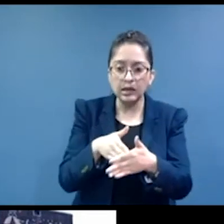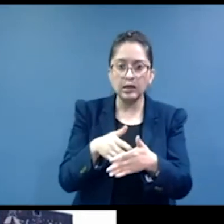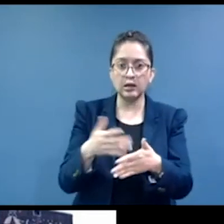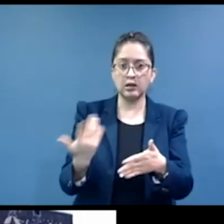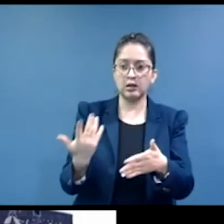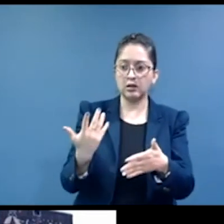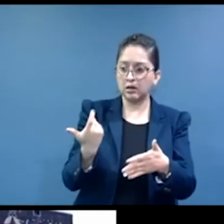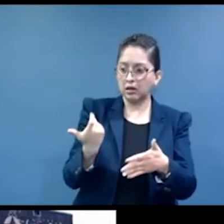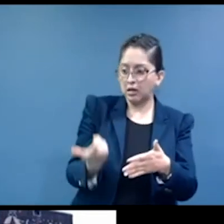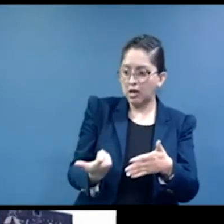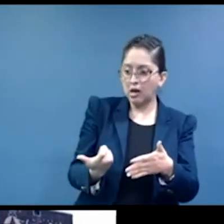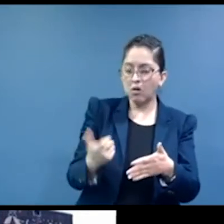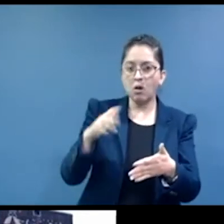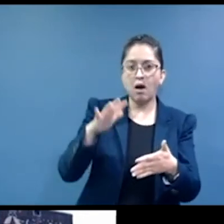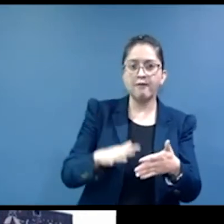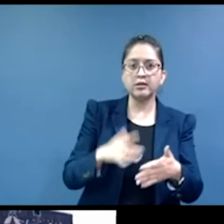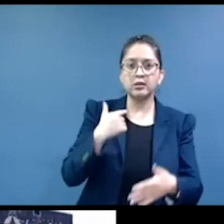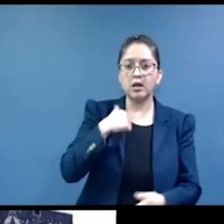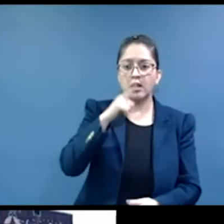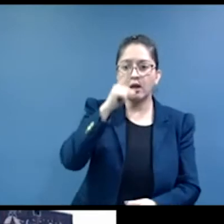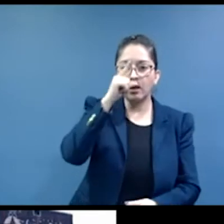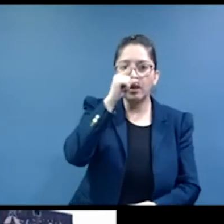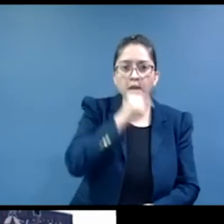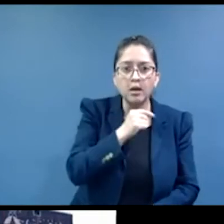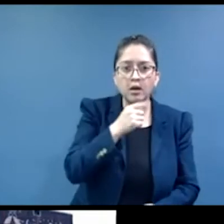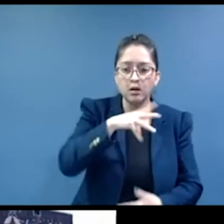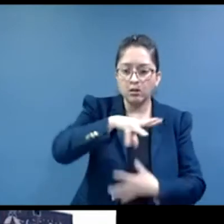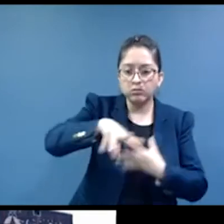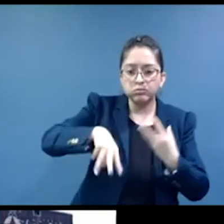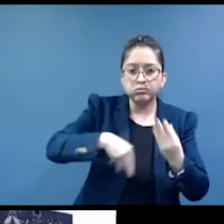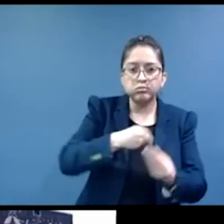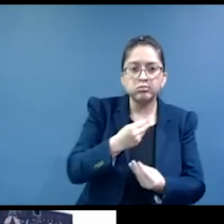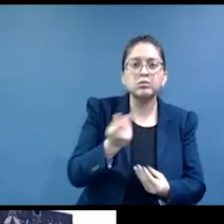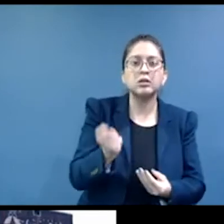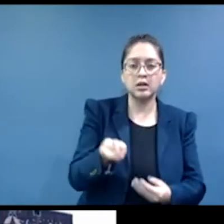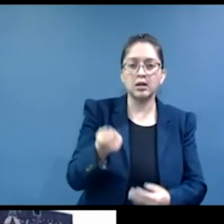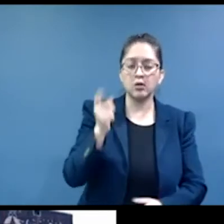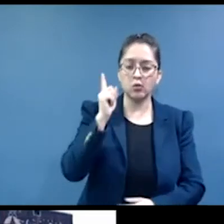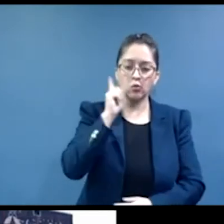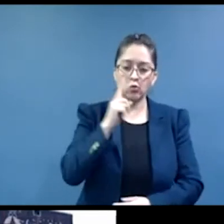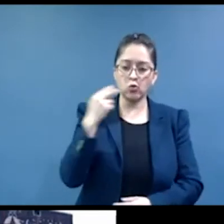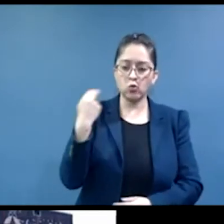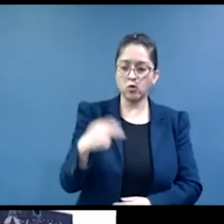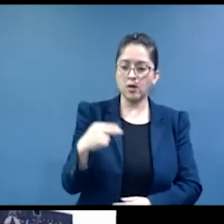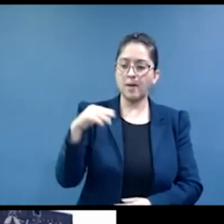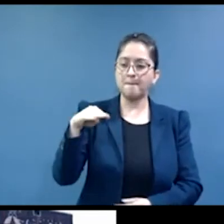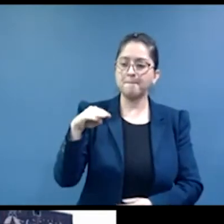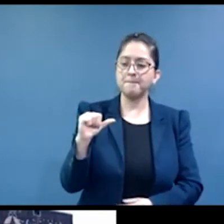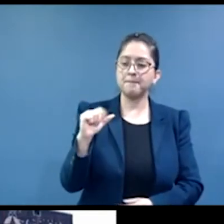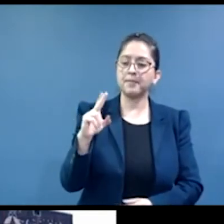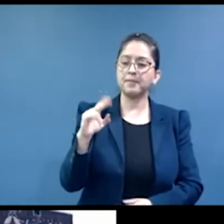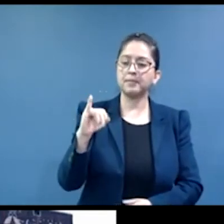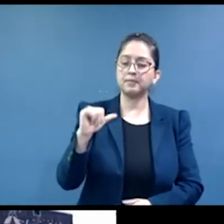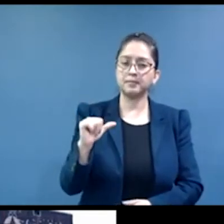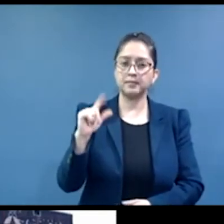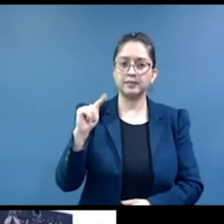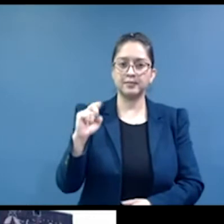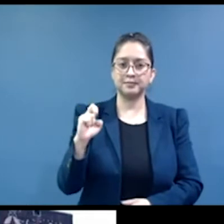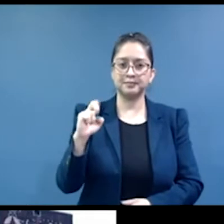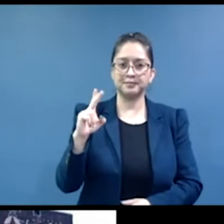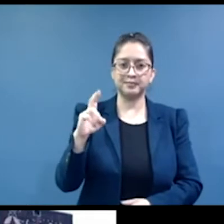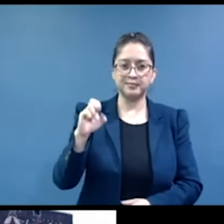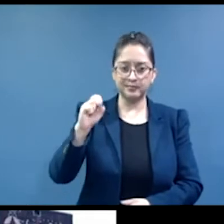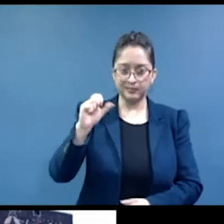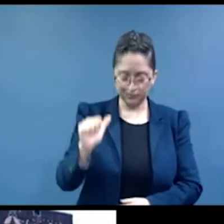una barrera en términos de accesibilidad, es el caso de María Teresa, un caso que acompañó GIRE, en el que se le